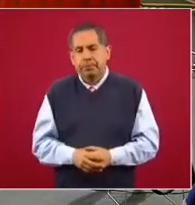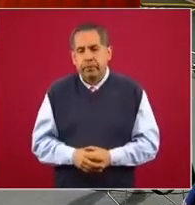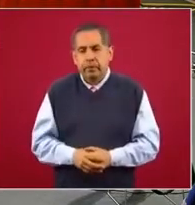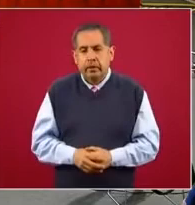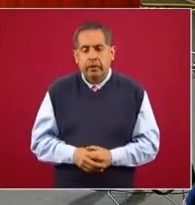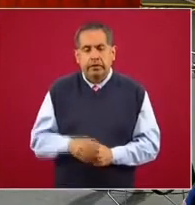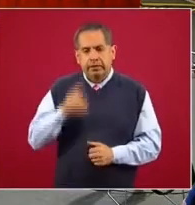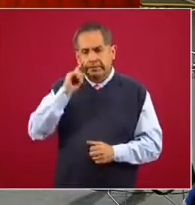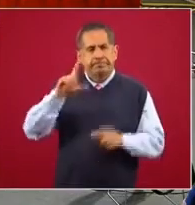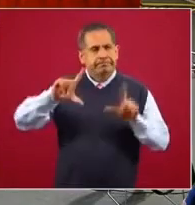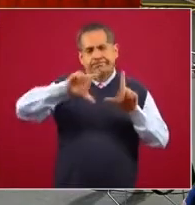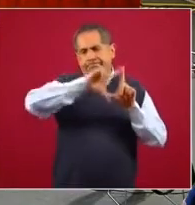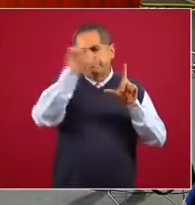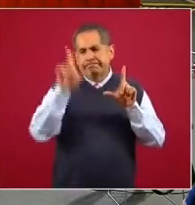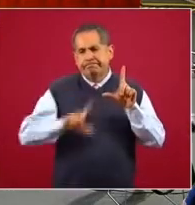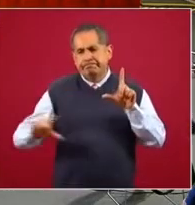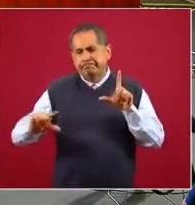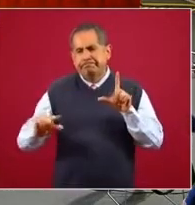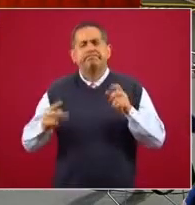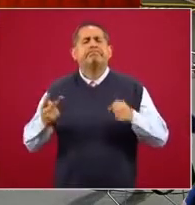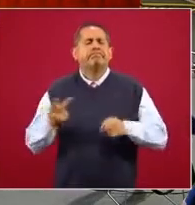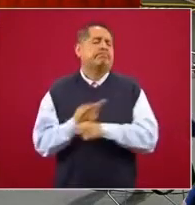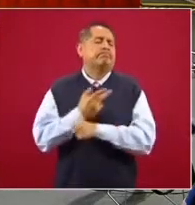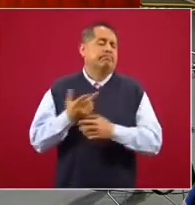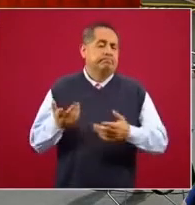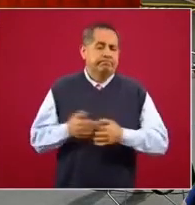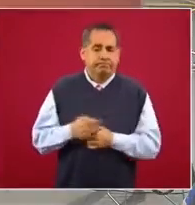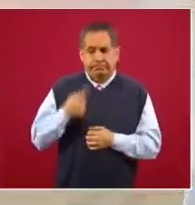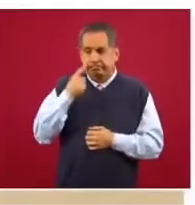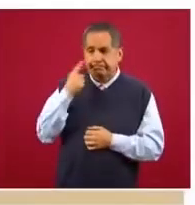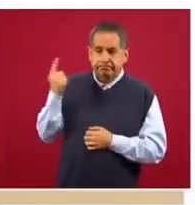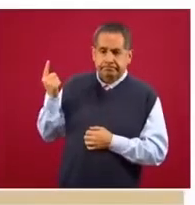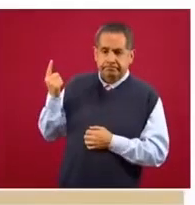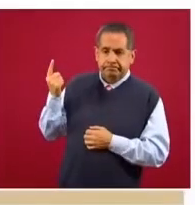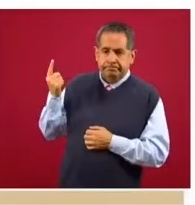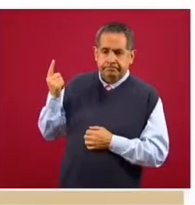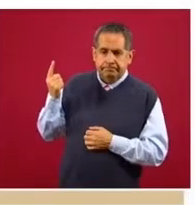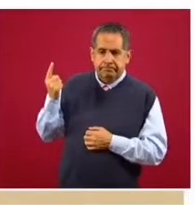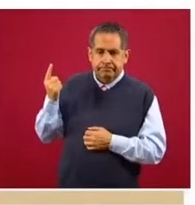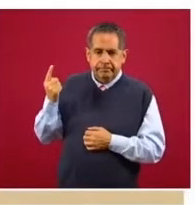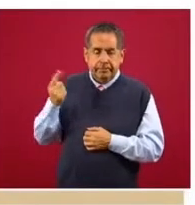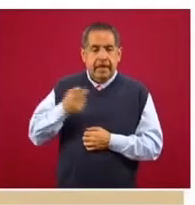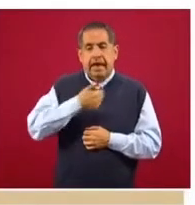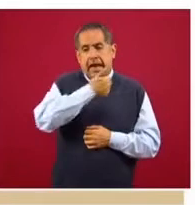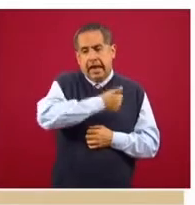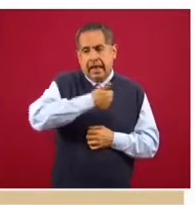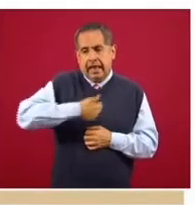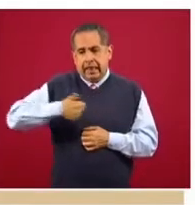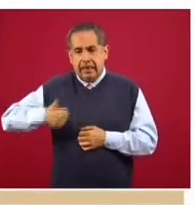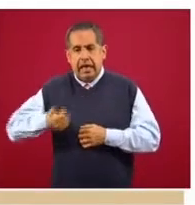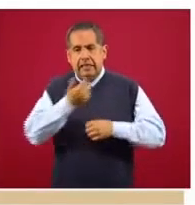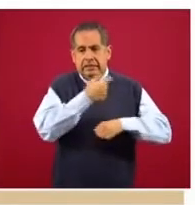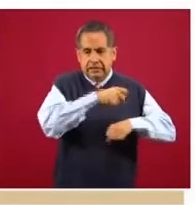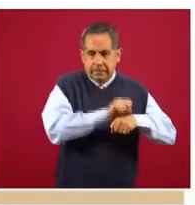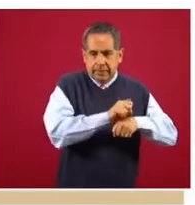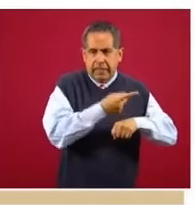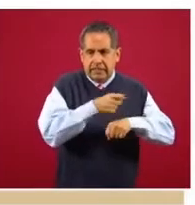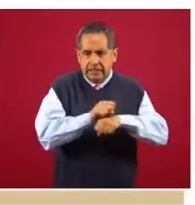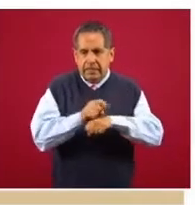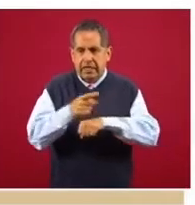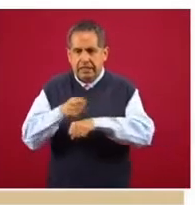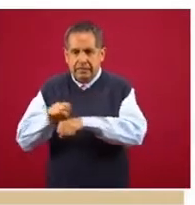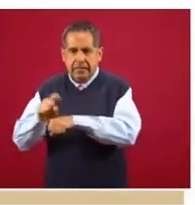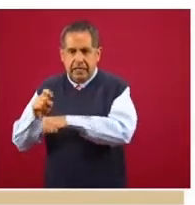escenario nacional. Pueden ver ustedes aquí cómo están distribuidas para cada una de las semanas epidemiológicas y ya un poco más